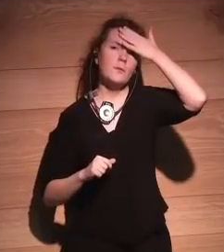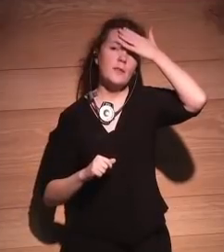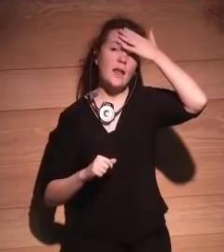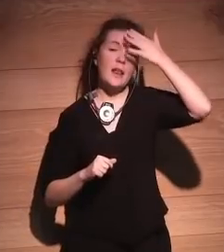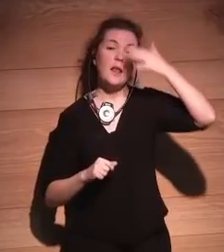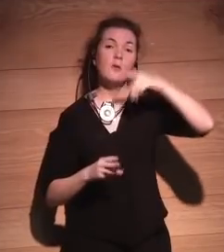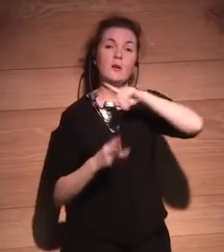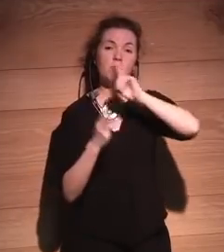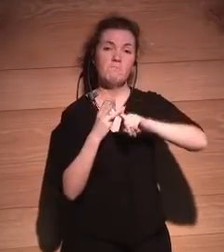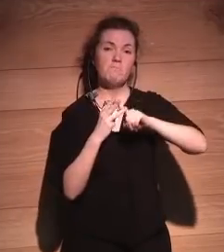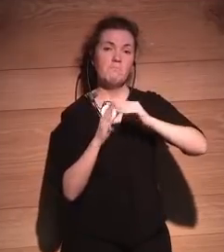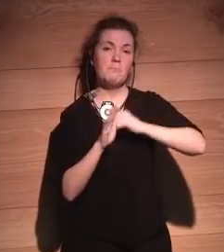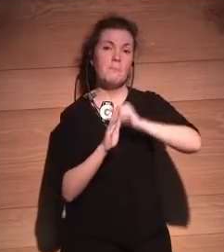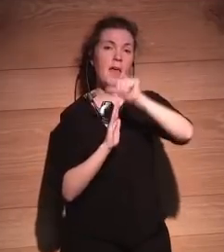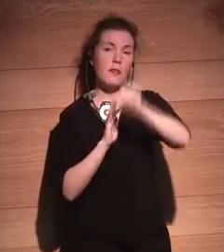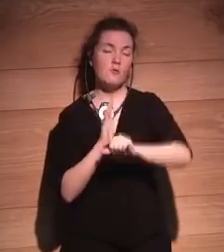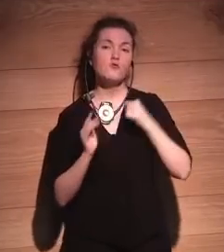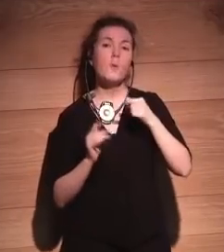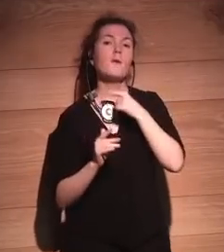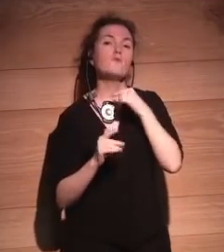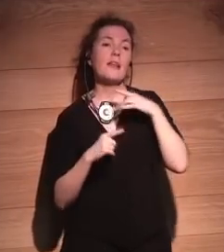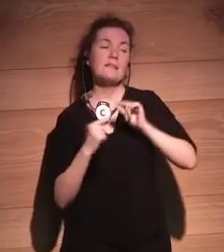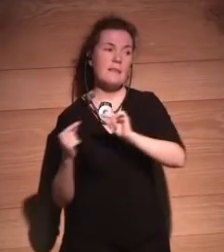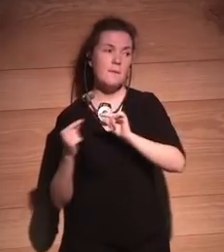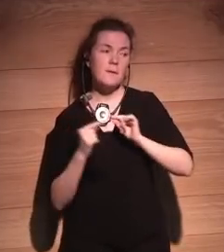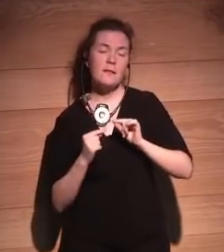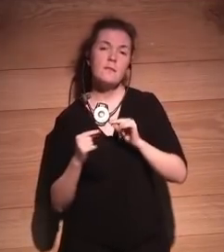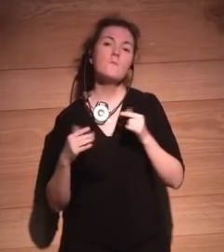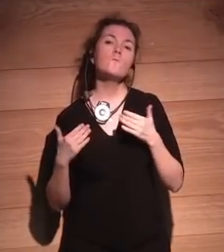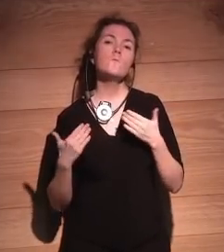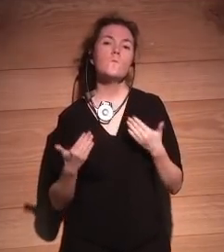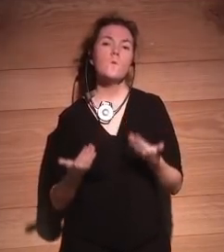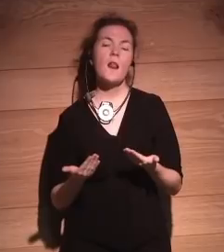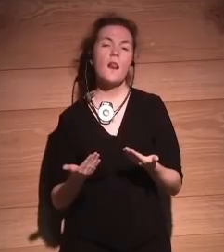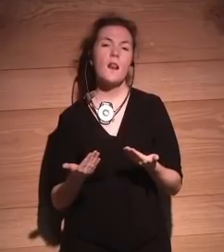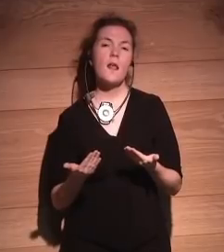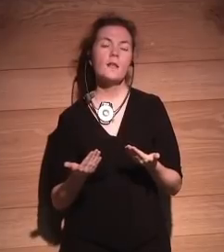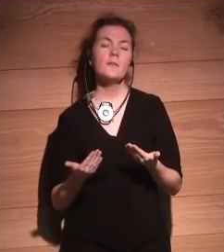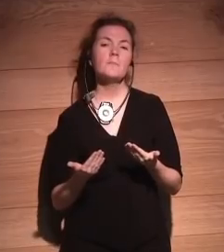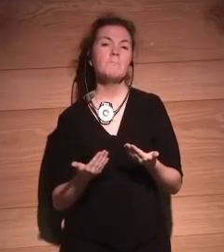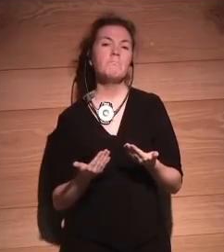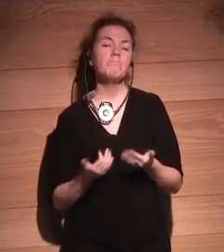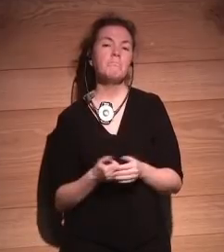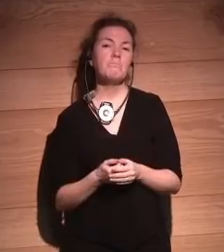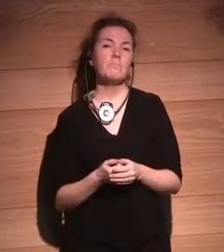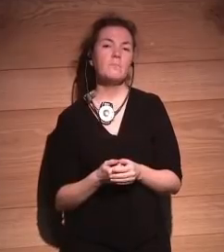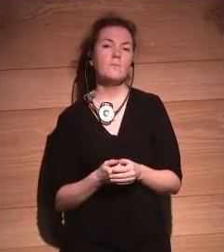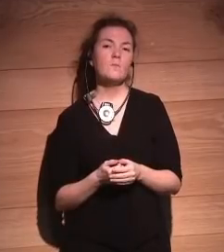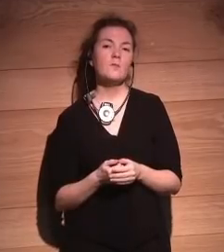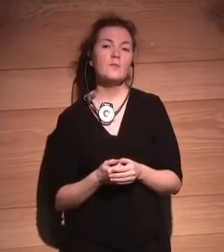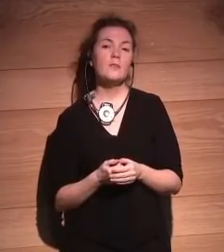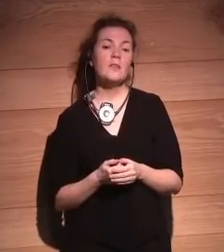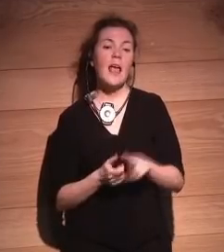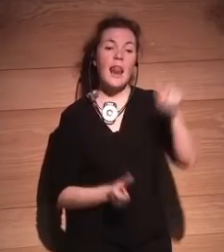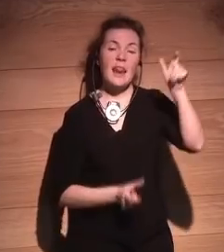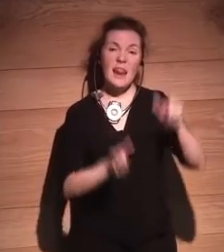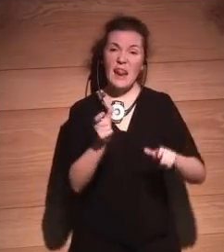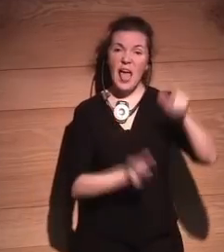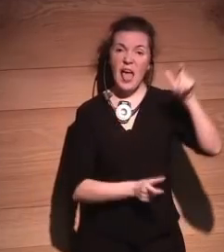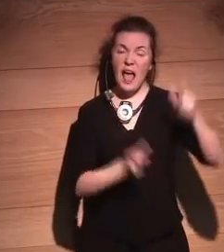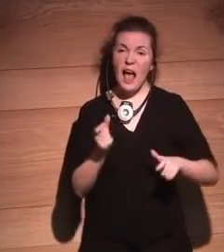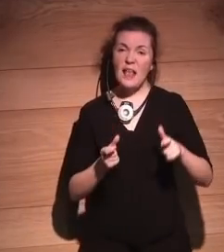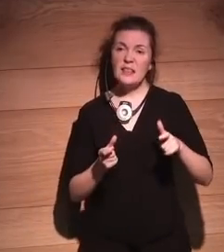tercer marco que me gustaría dar a este debate, es la caída de la confianza de las